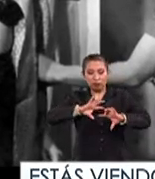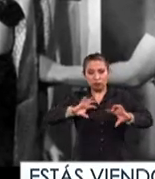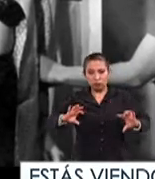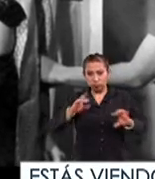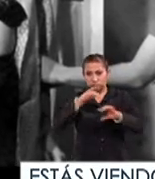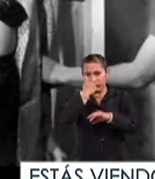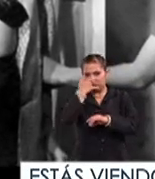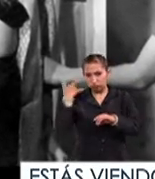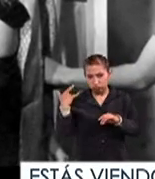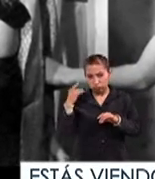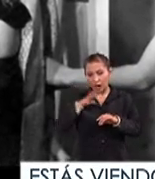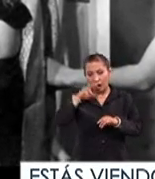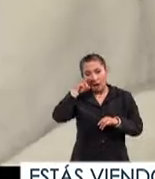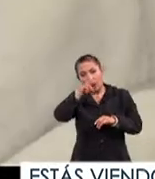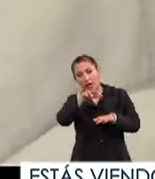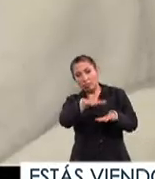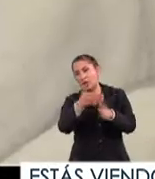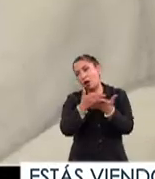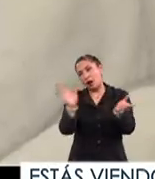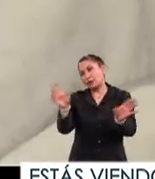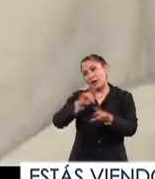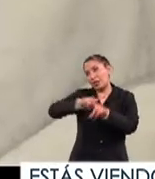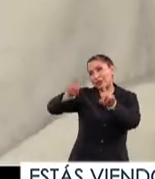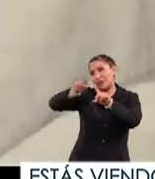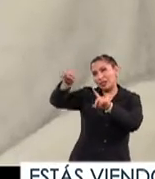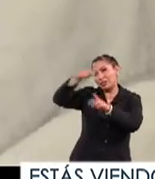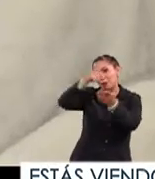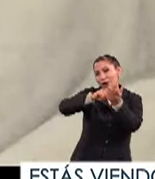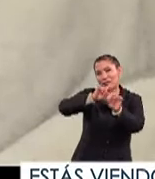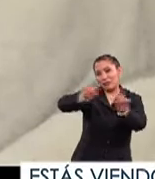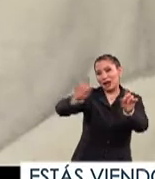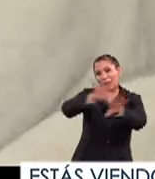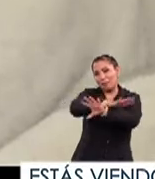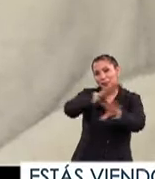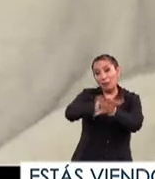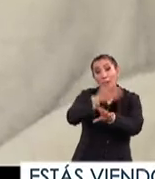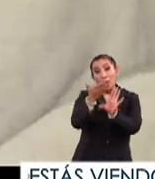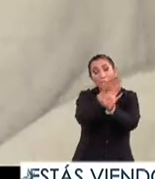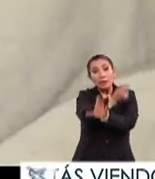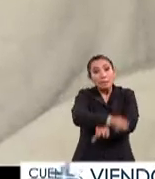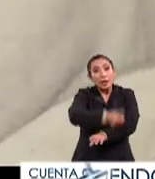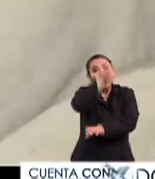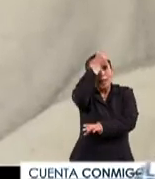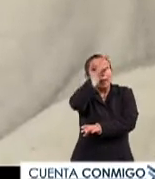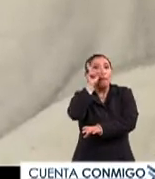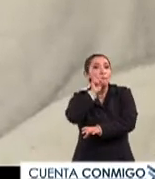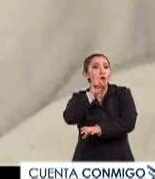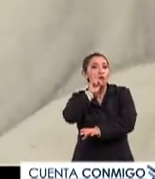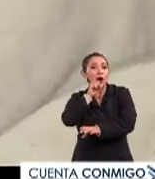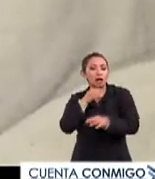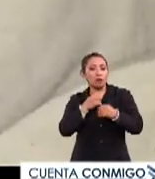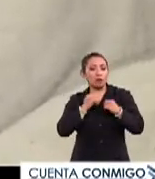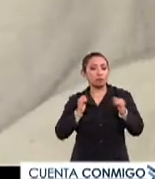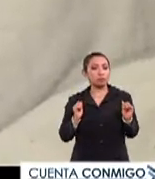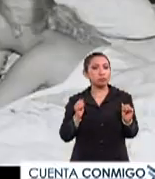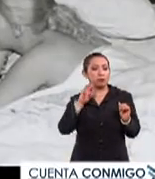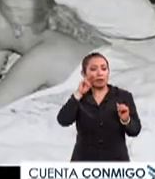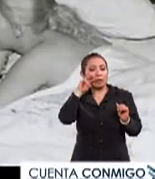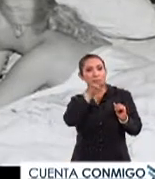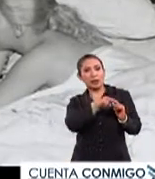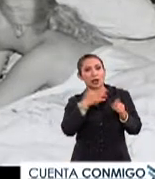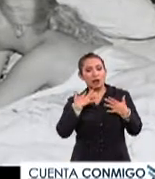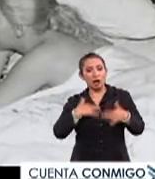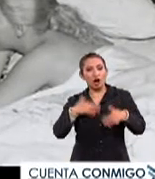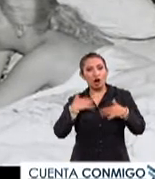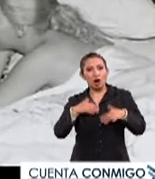bueno, ahora Pero en todas entonces partes, era- ¿no? Pero en los era parte de 60s, a principios la de tensión 60s. erótica que provocaban sus Exactamente, películas, ¿no? ¿no?